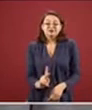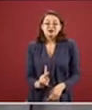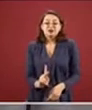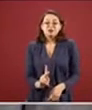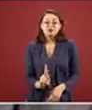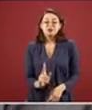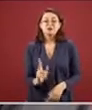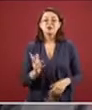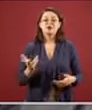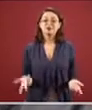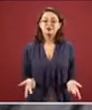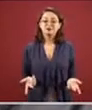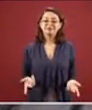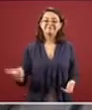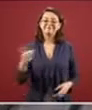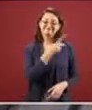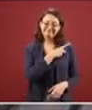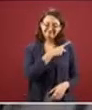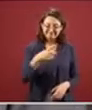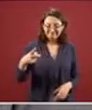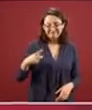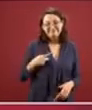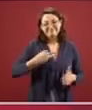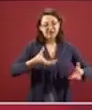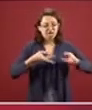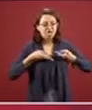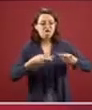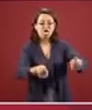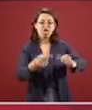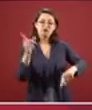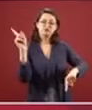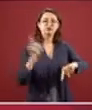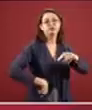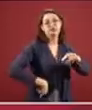se terminen los gastos superfluos.